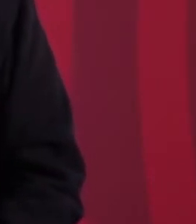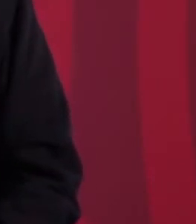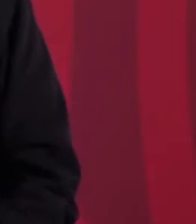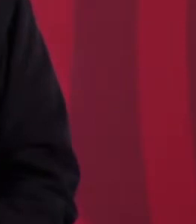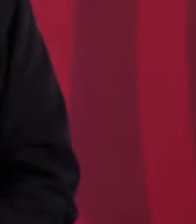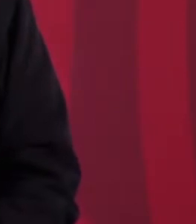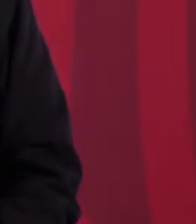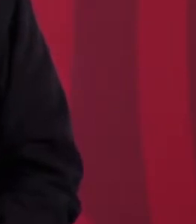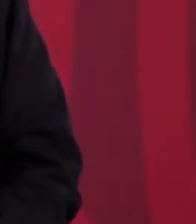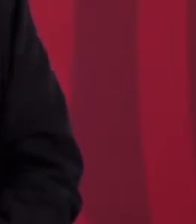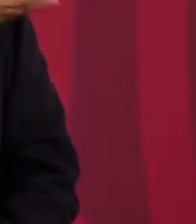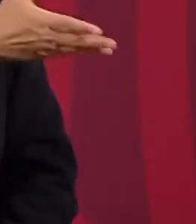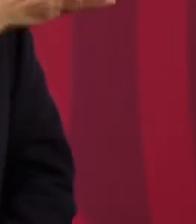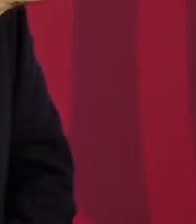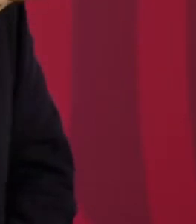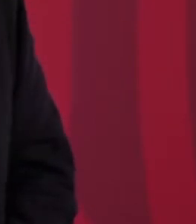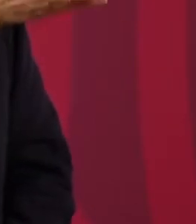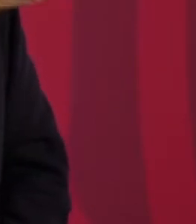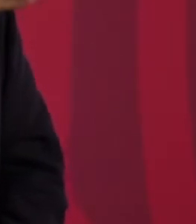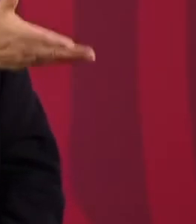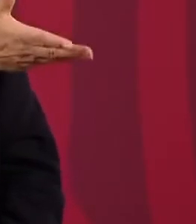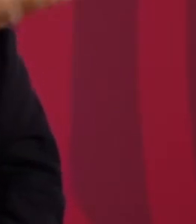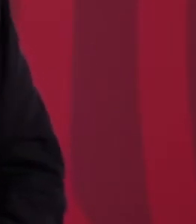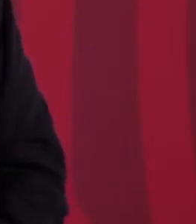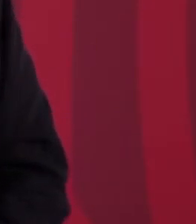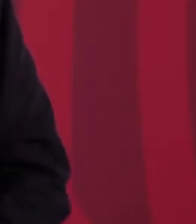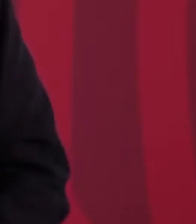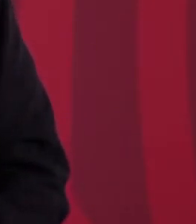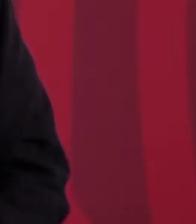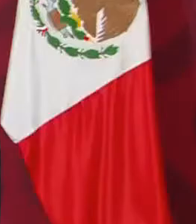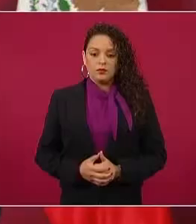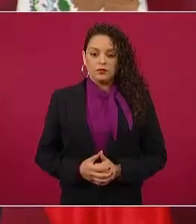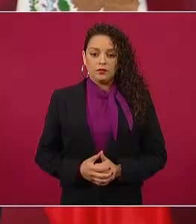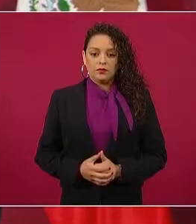necesitamos. Esa política privatizadora